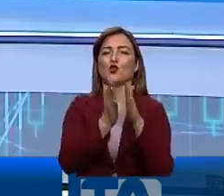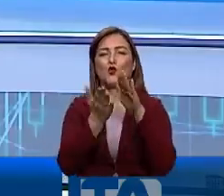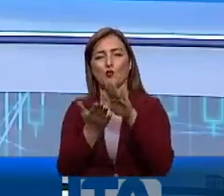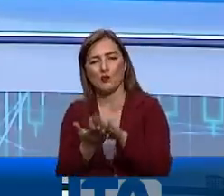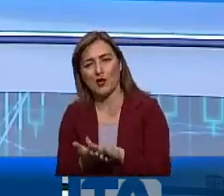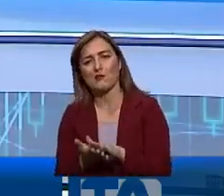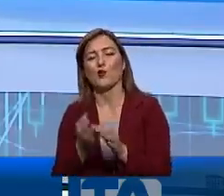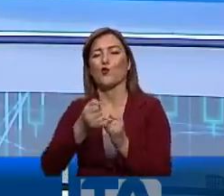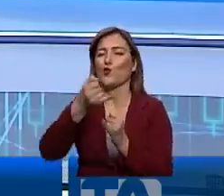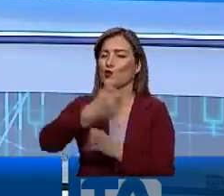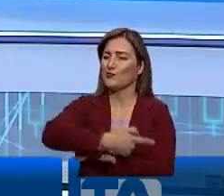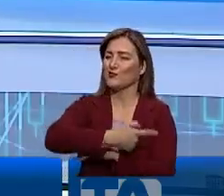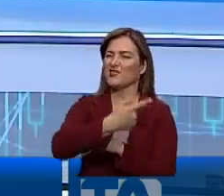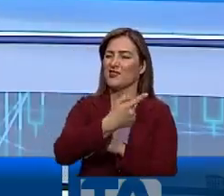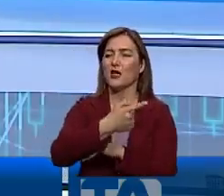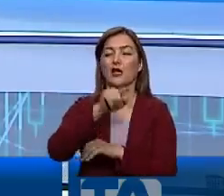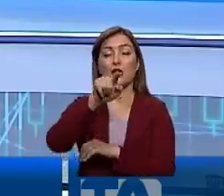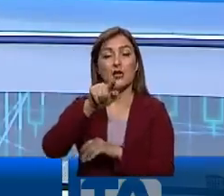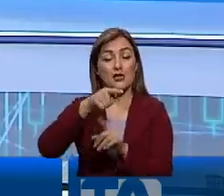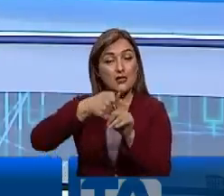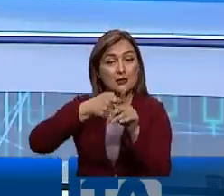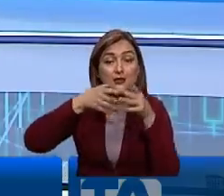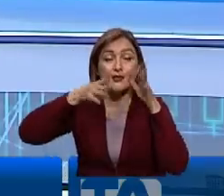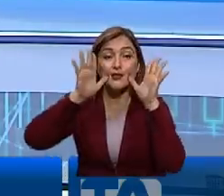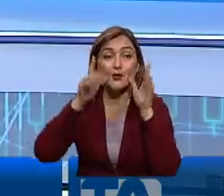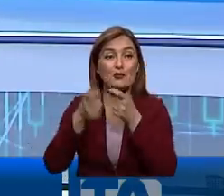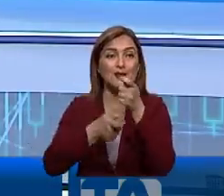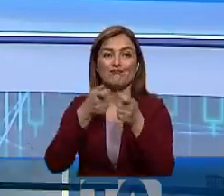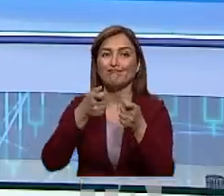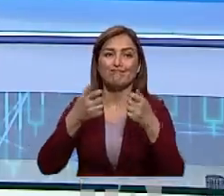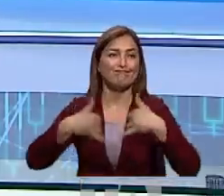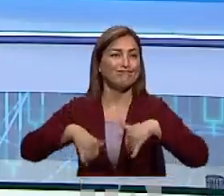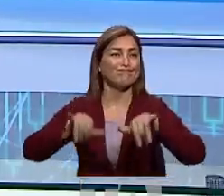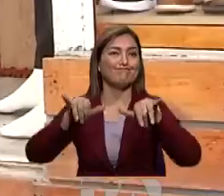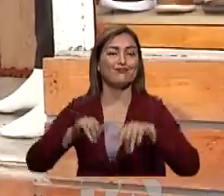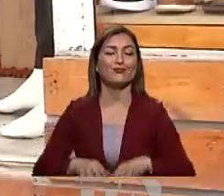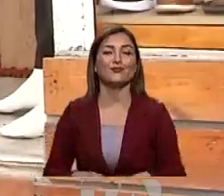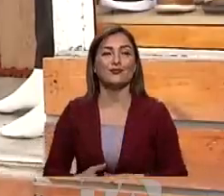últimos días de noviembre y todo diciembre las ventas repunten.